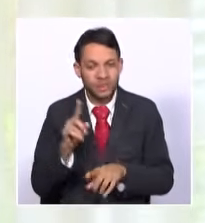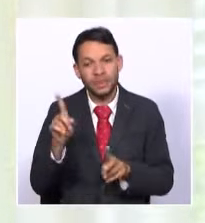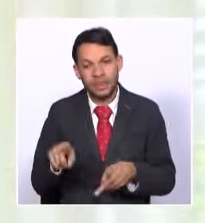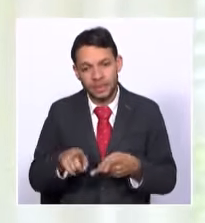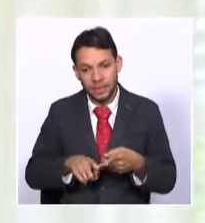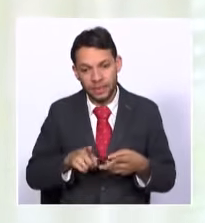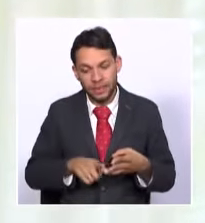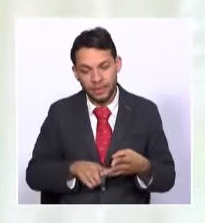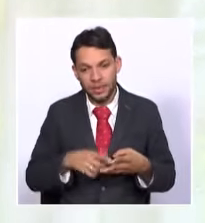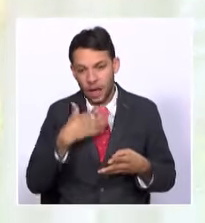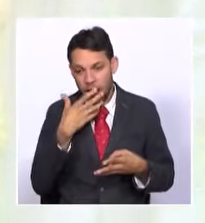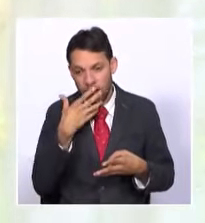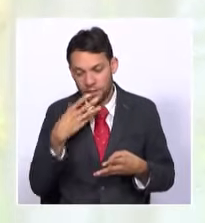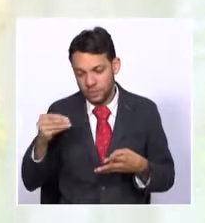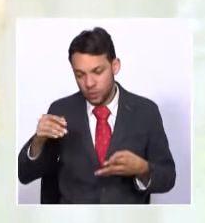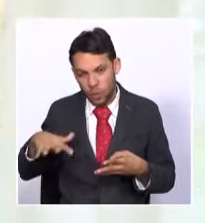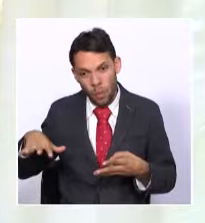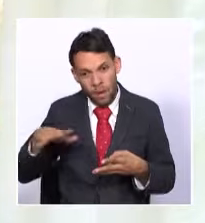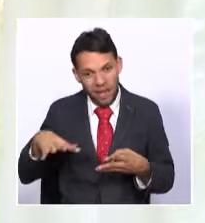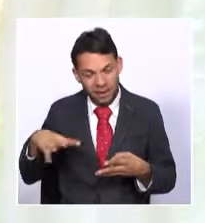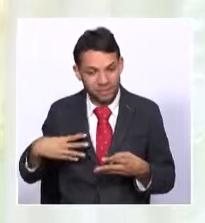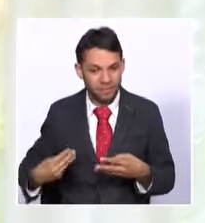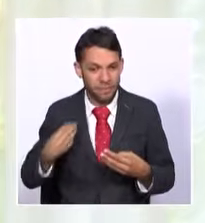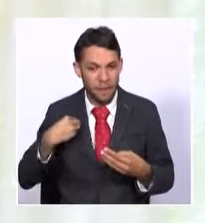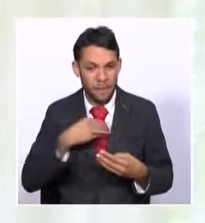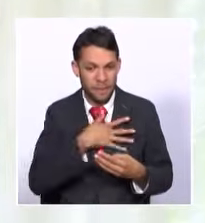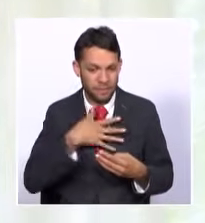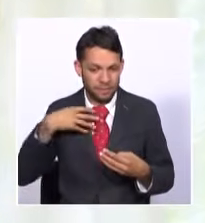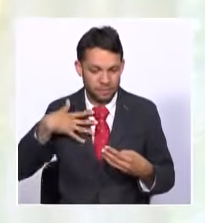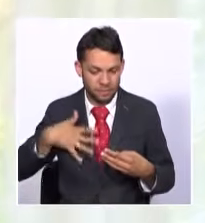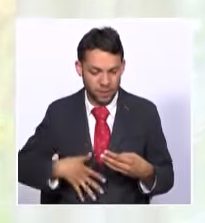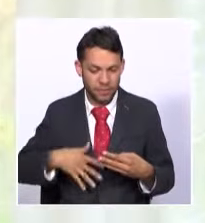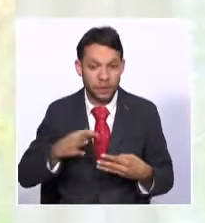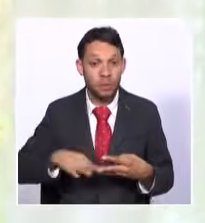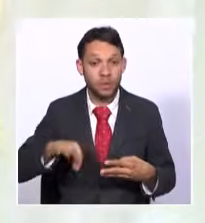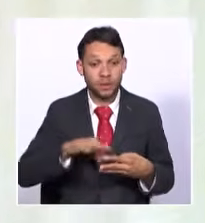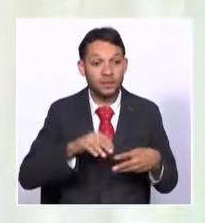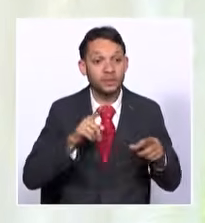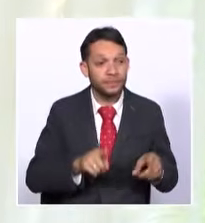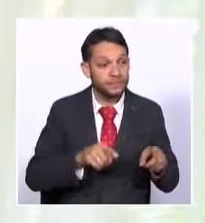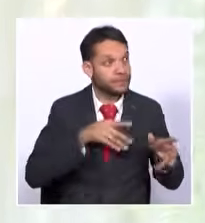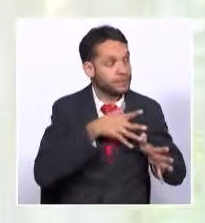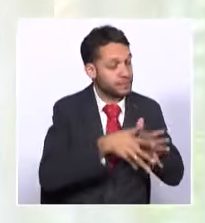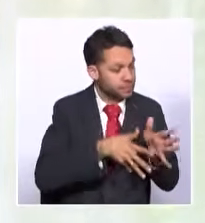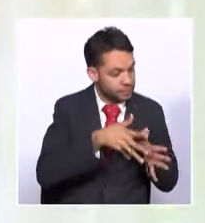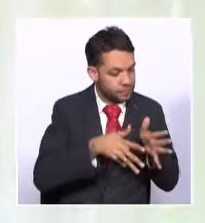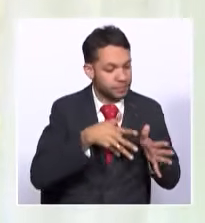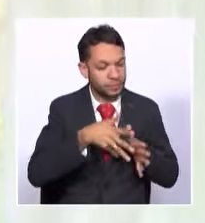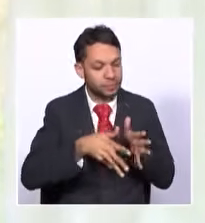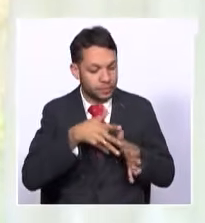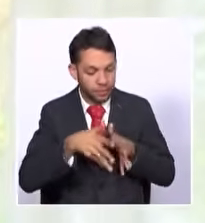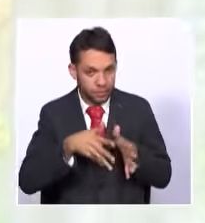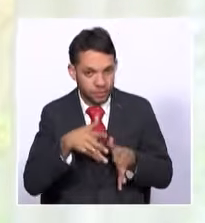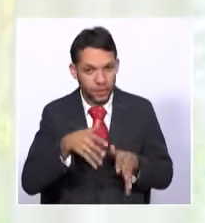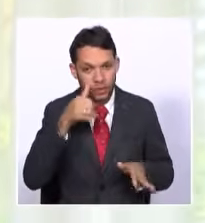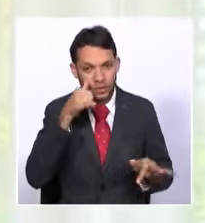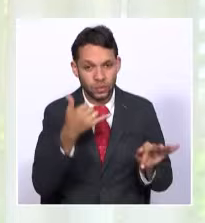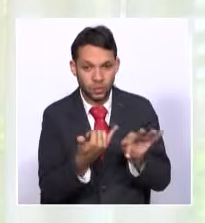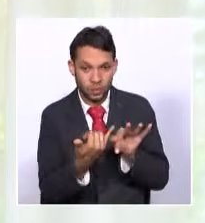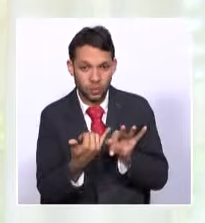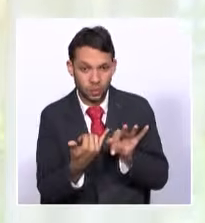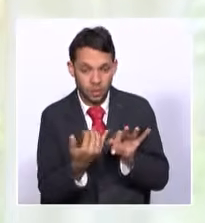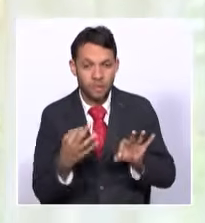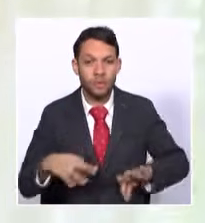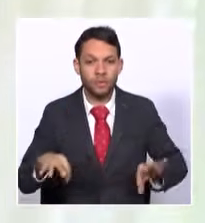después de todo este proceso de rehabilitación y quiropraxia, que tampoco pudieron verla completa, pero está grabado en YouTube buscando Jorge Enrique